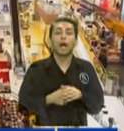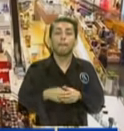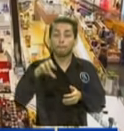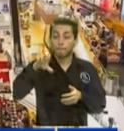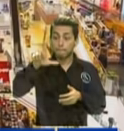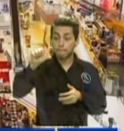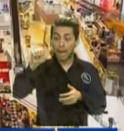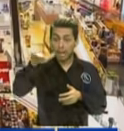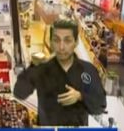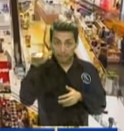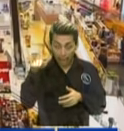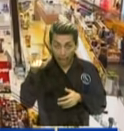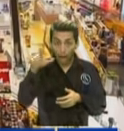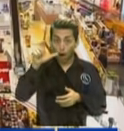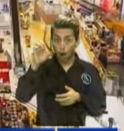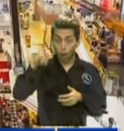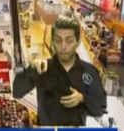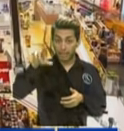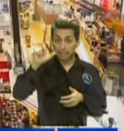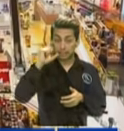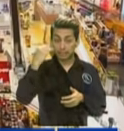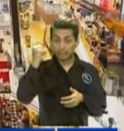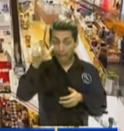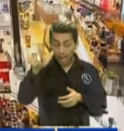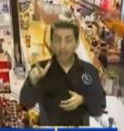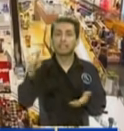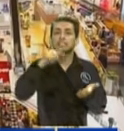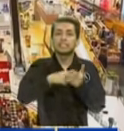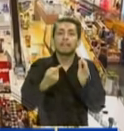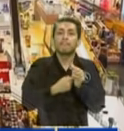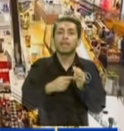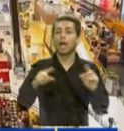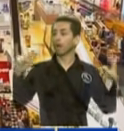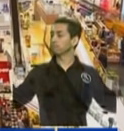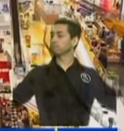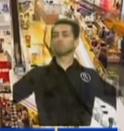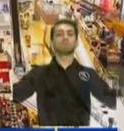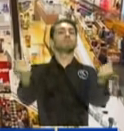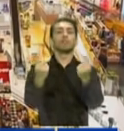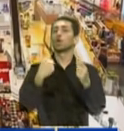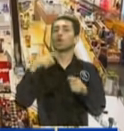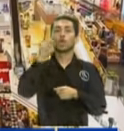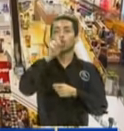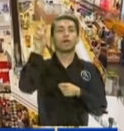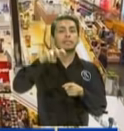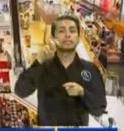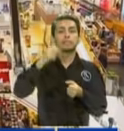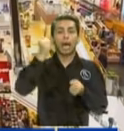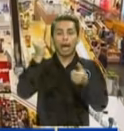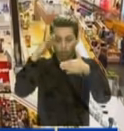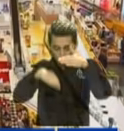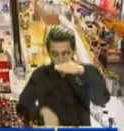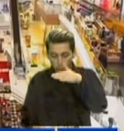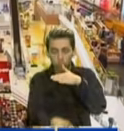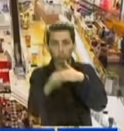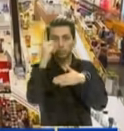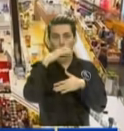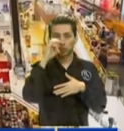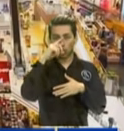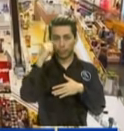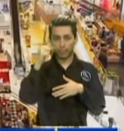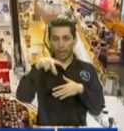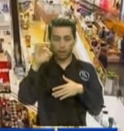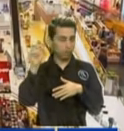Ya, circula el aire, la gente llega, se parquea, va, compra y sale. ¿Qué se requiere para que